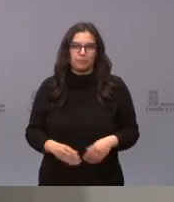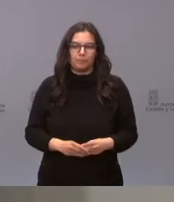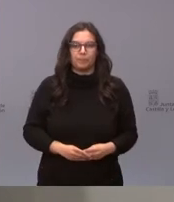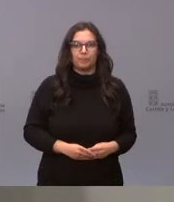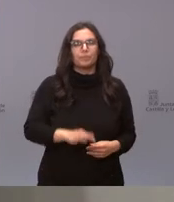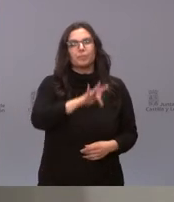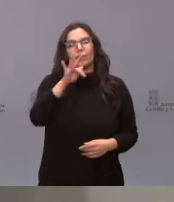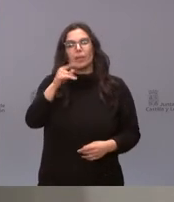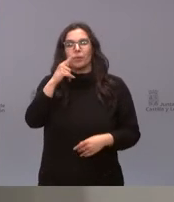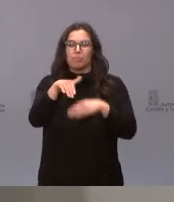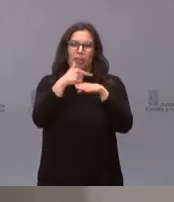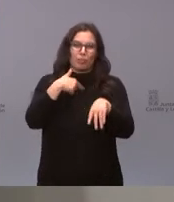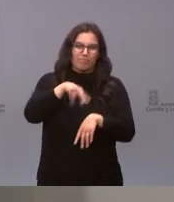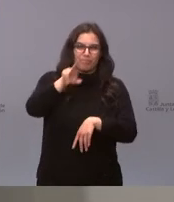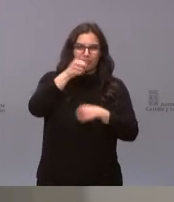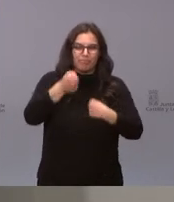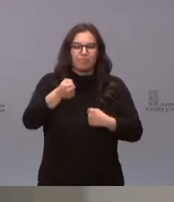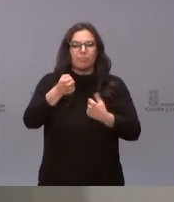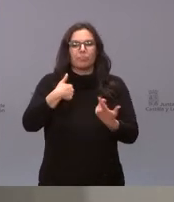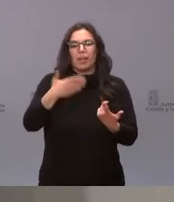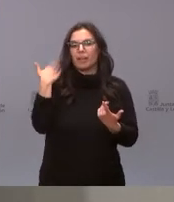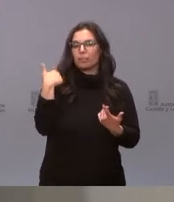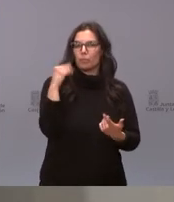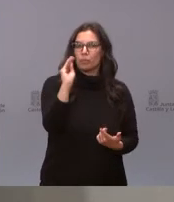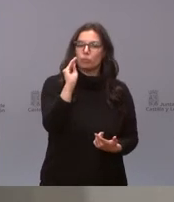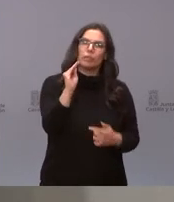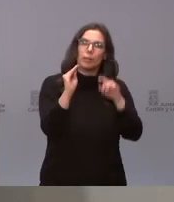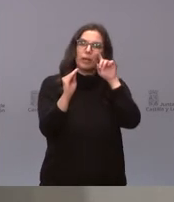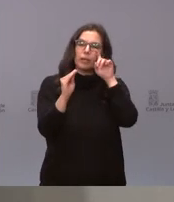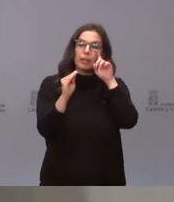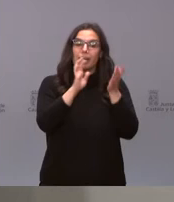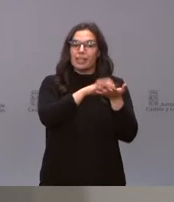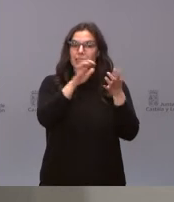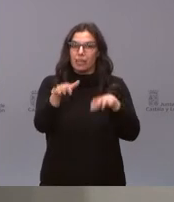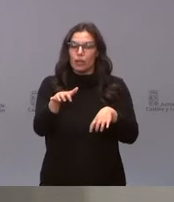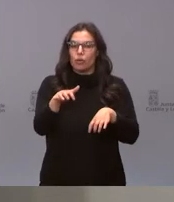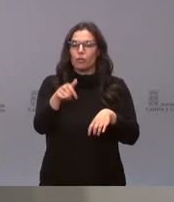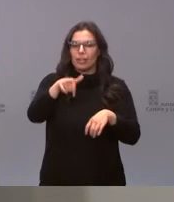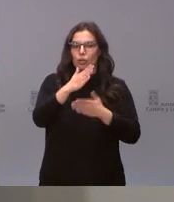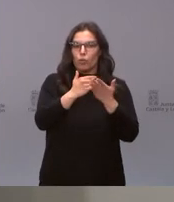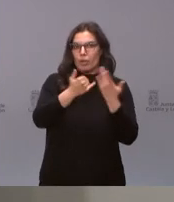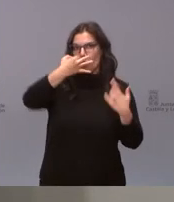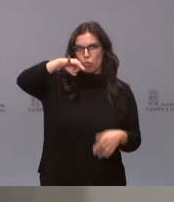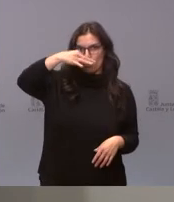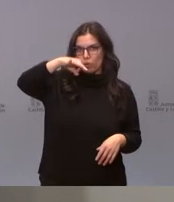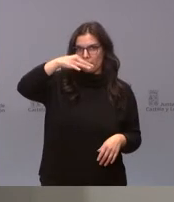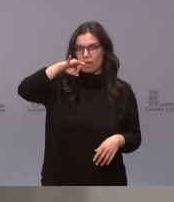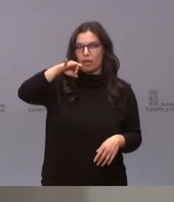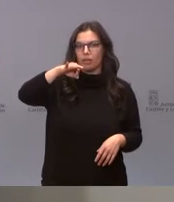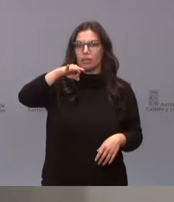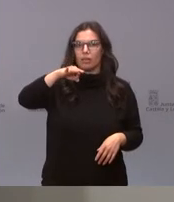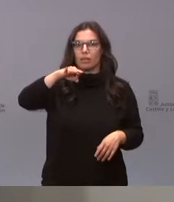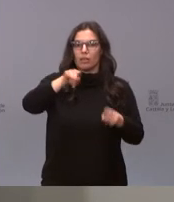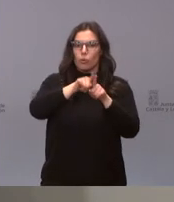perdone que insista antes le preguntaba que por qué cree que castilla y león es la única comunidad autónoma que está aplicando el